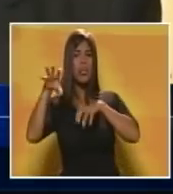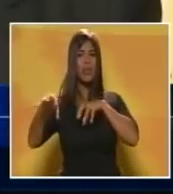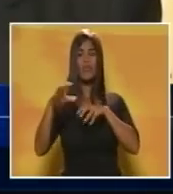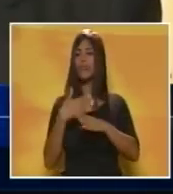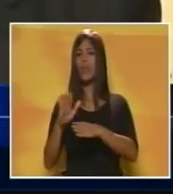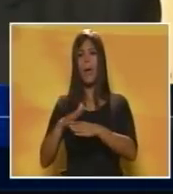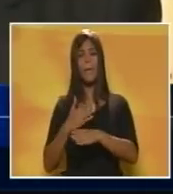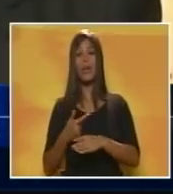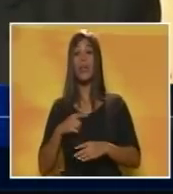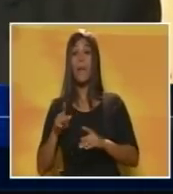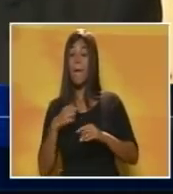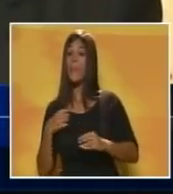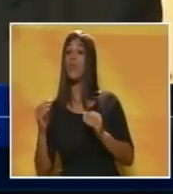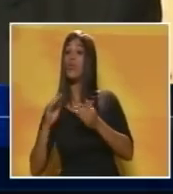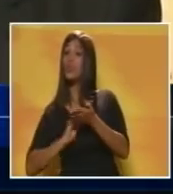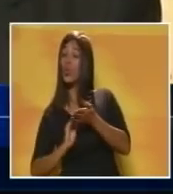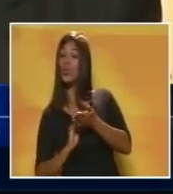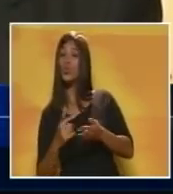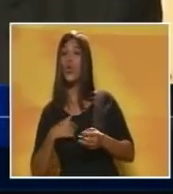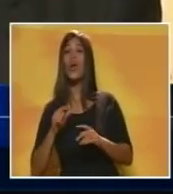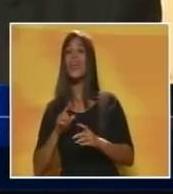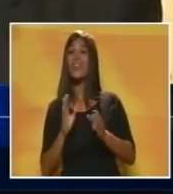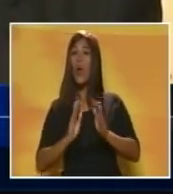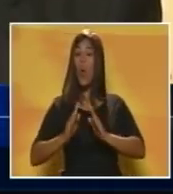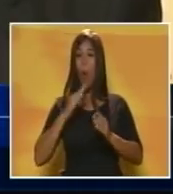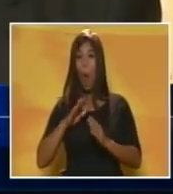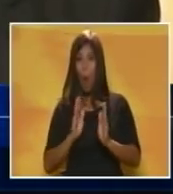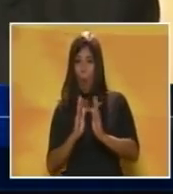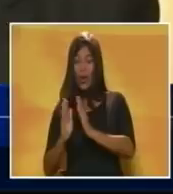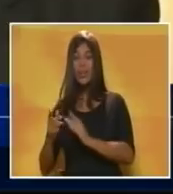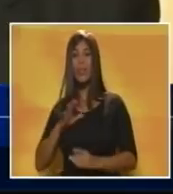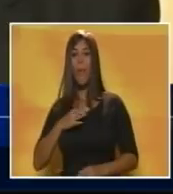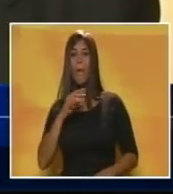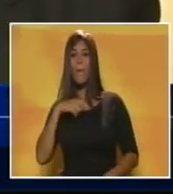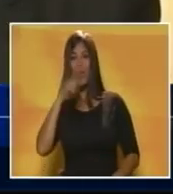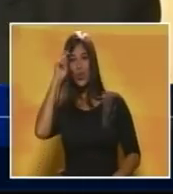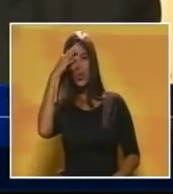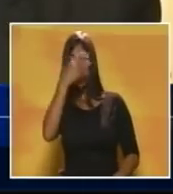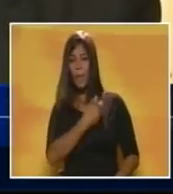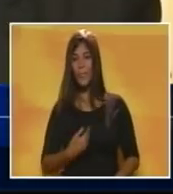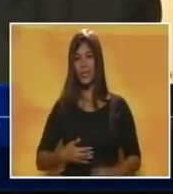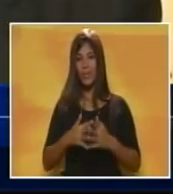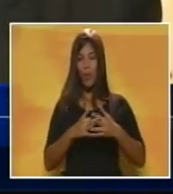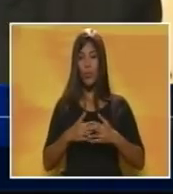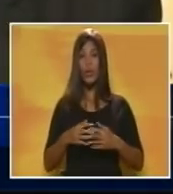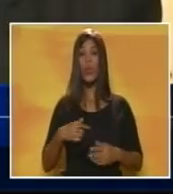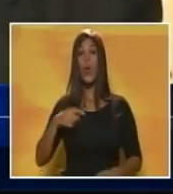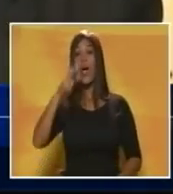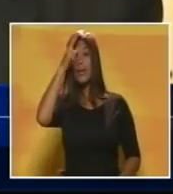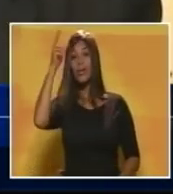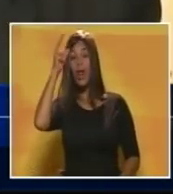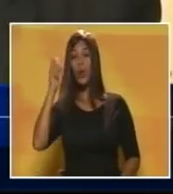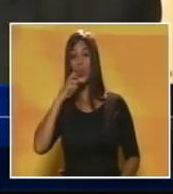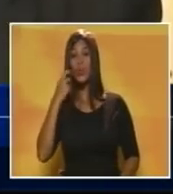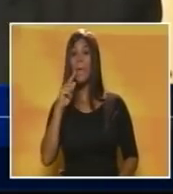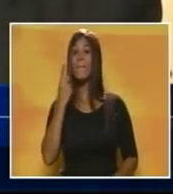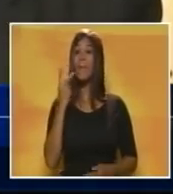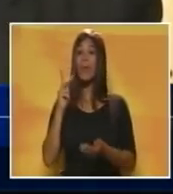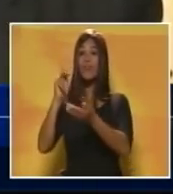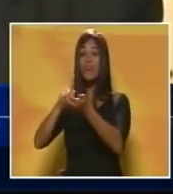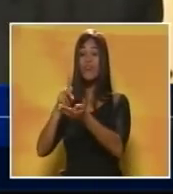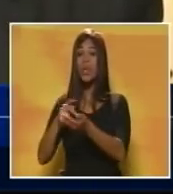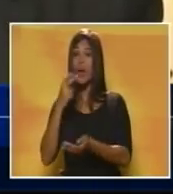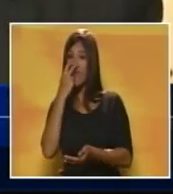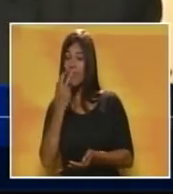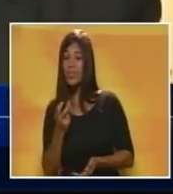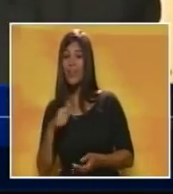acotó que los pactos normalmente los organiza el presidente estadounidense Donald Trump. La Cancillería rusa anunció ayer la primera visita de Pompeo a ese país, lo